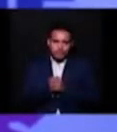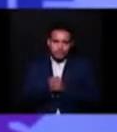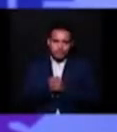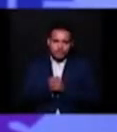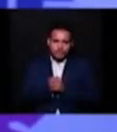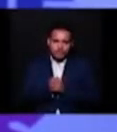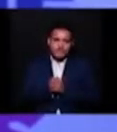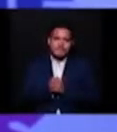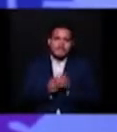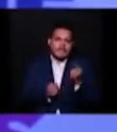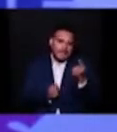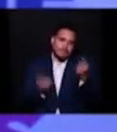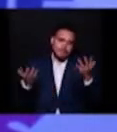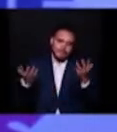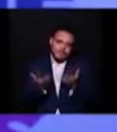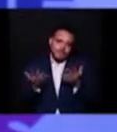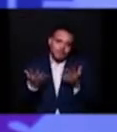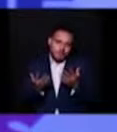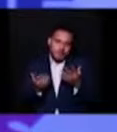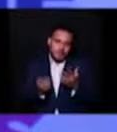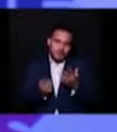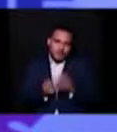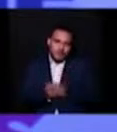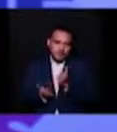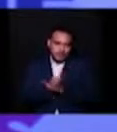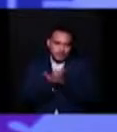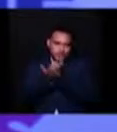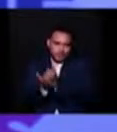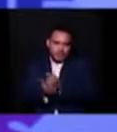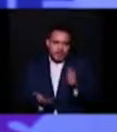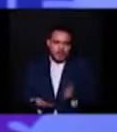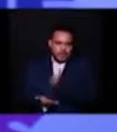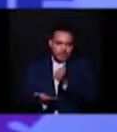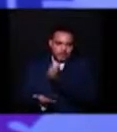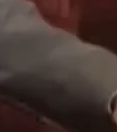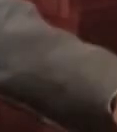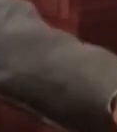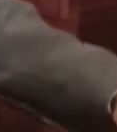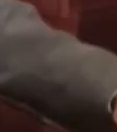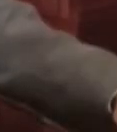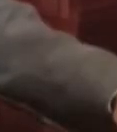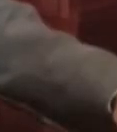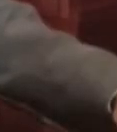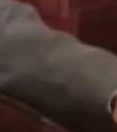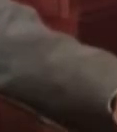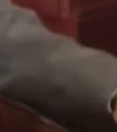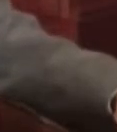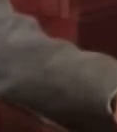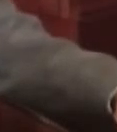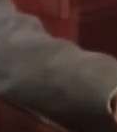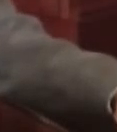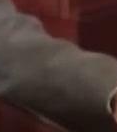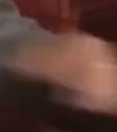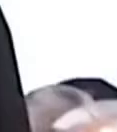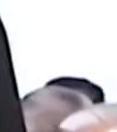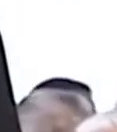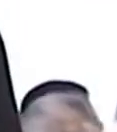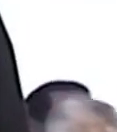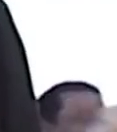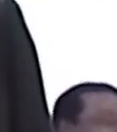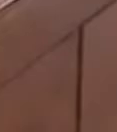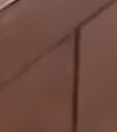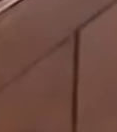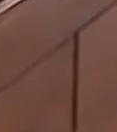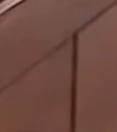ellos en varios juicios por estos asuntos de corrupción. Y bueno, ahora pues pasan, digamos, a